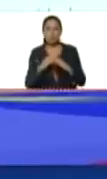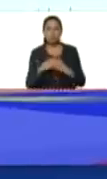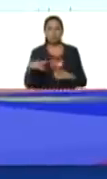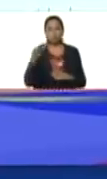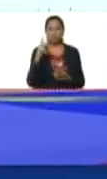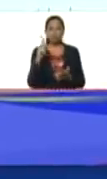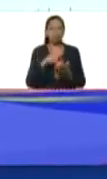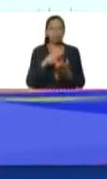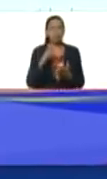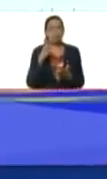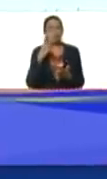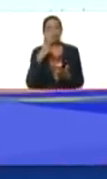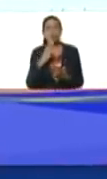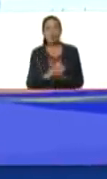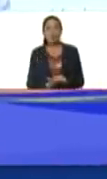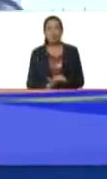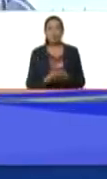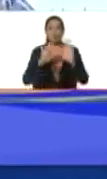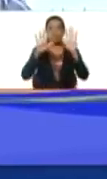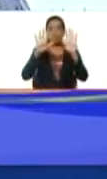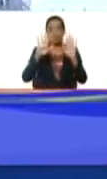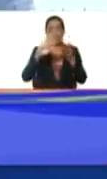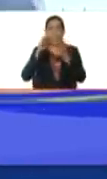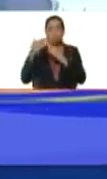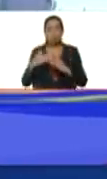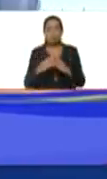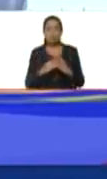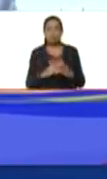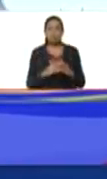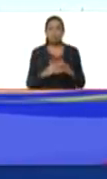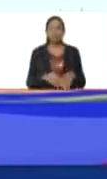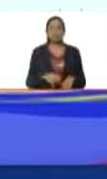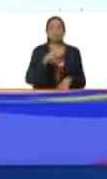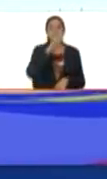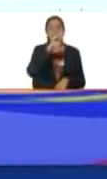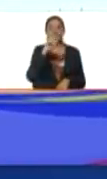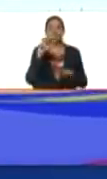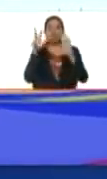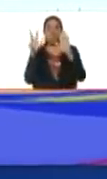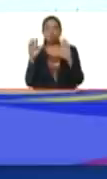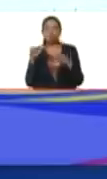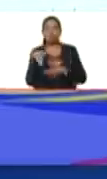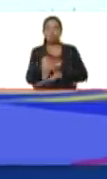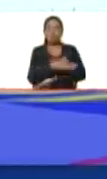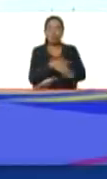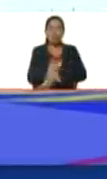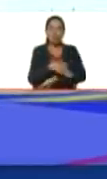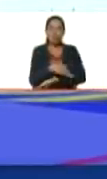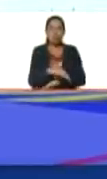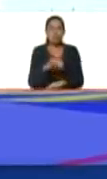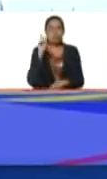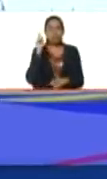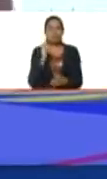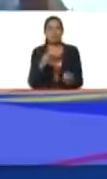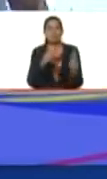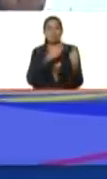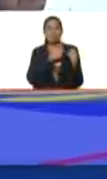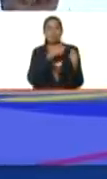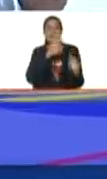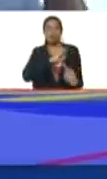estamos, presidente, tiene 10 comunidades y 108 calles. Bueno, es tarea del gobierno comunitario tener en cada